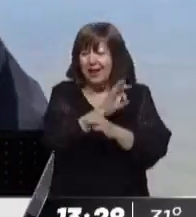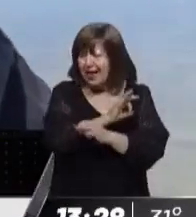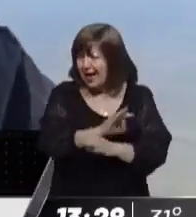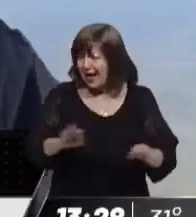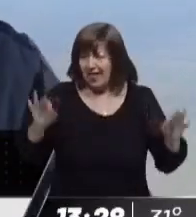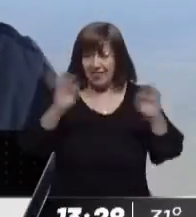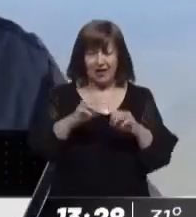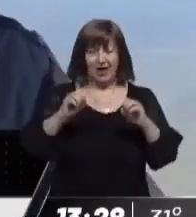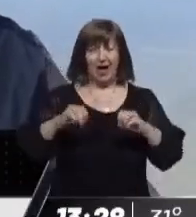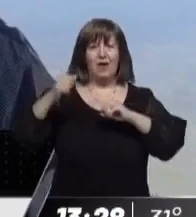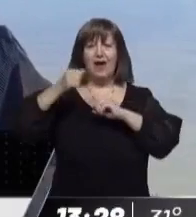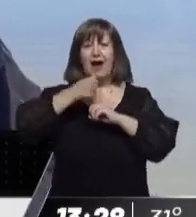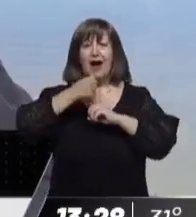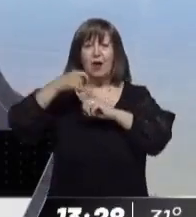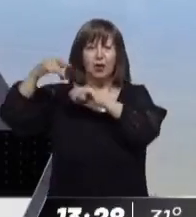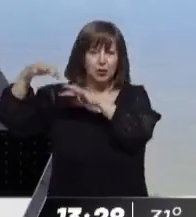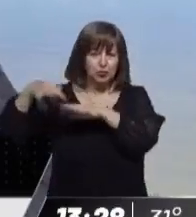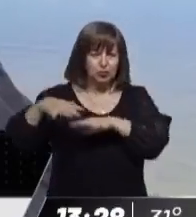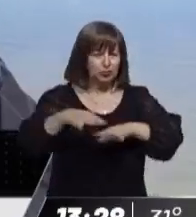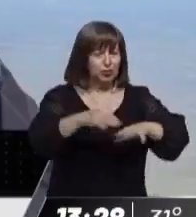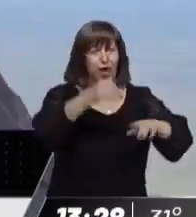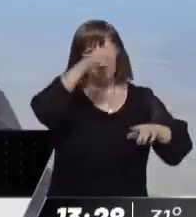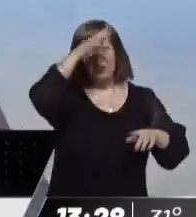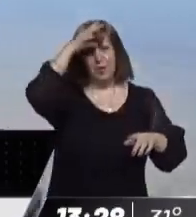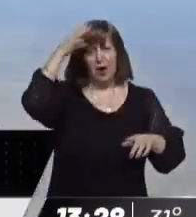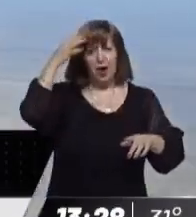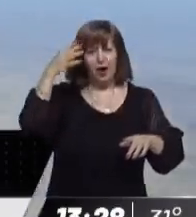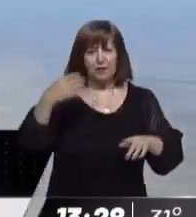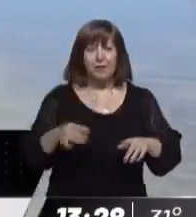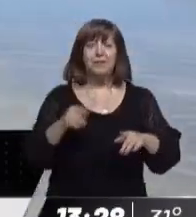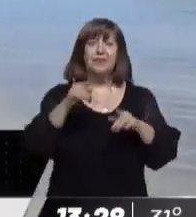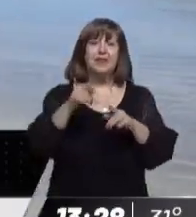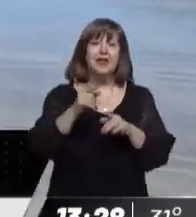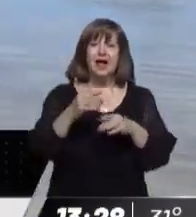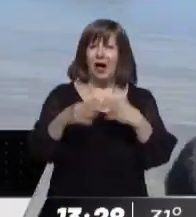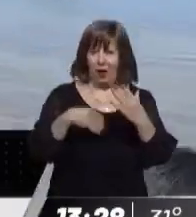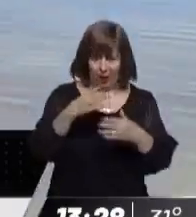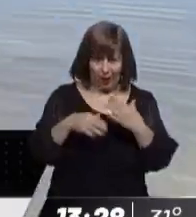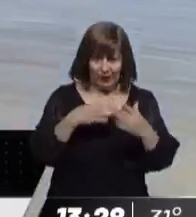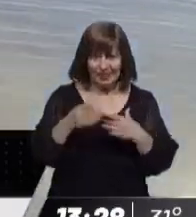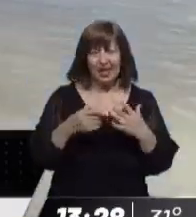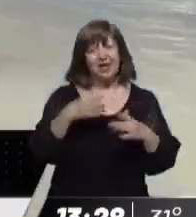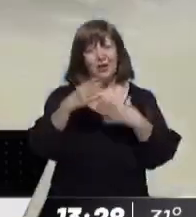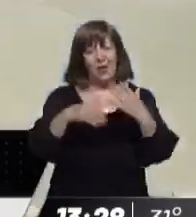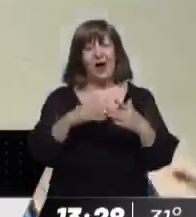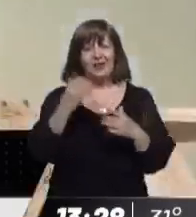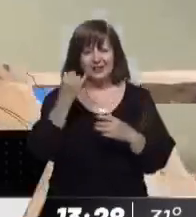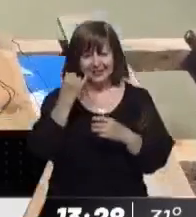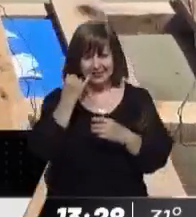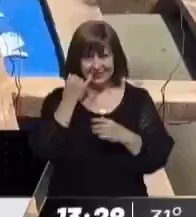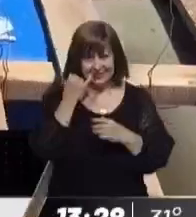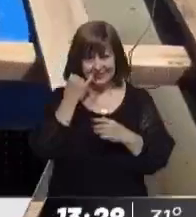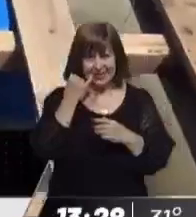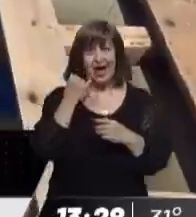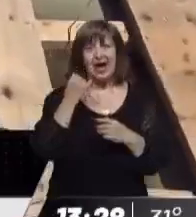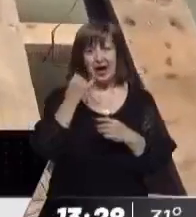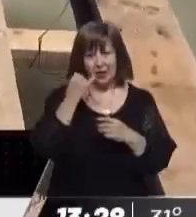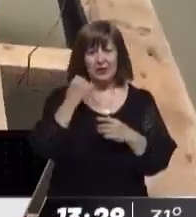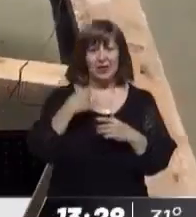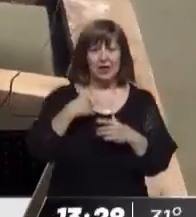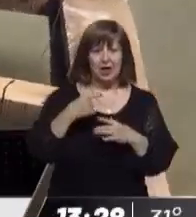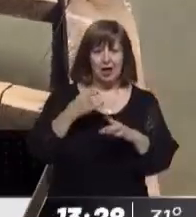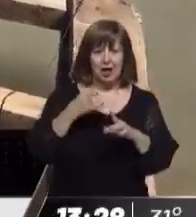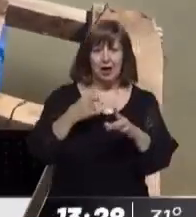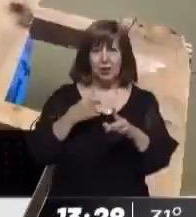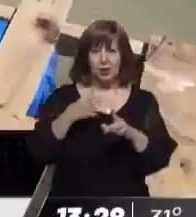no, muchísimo, sí. Muy. El primer uso es la diversión, como Sí. en cualquier verano en cualquier ciudad. Y el Franco que está, cuidado, no te